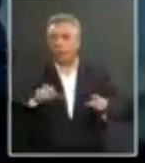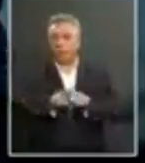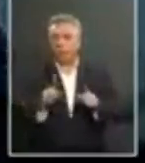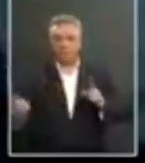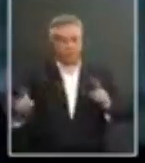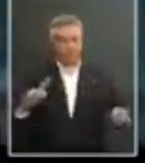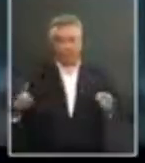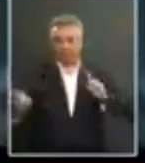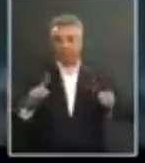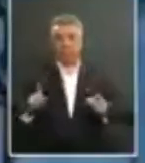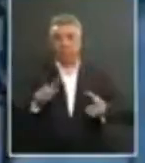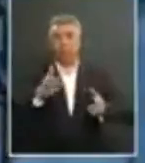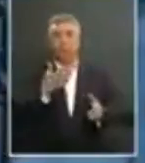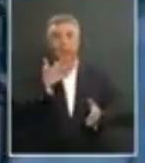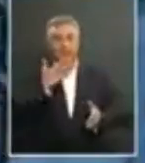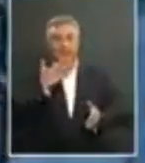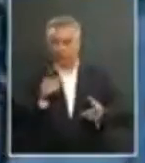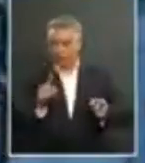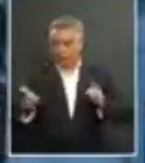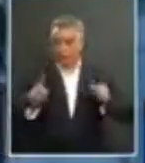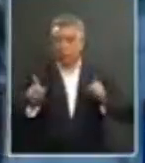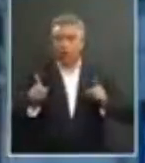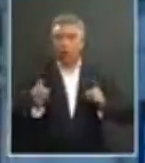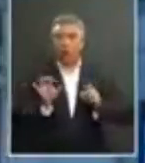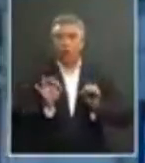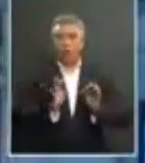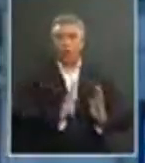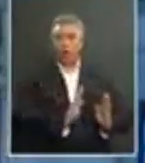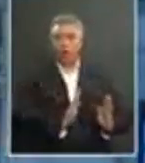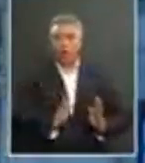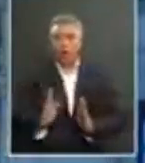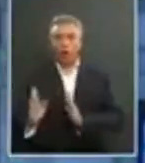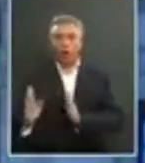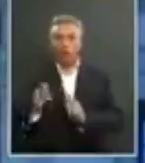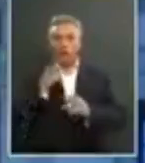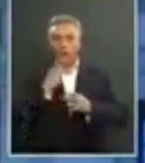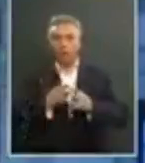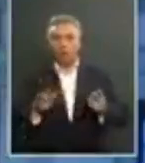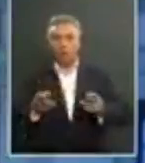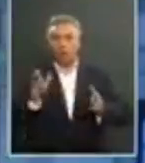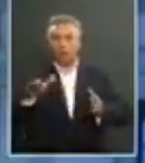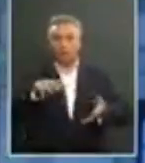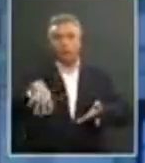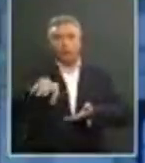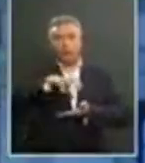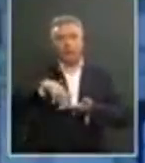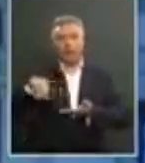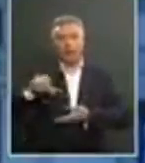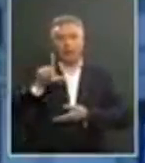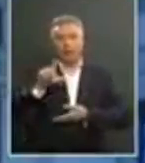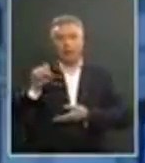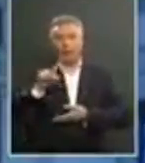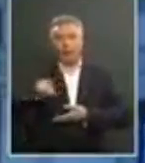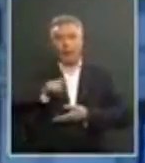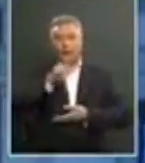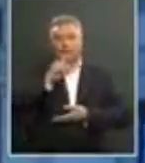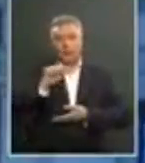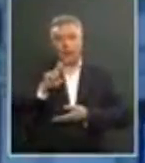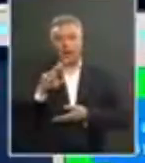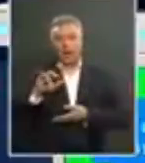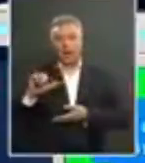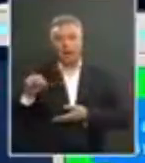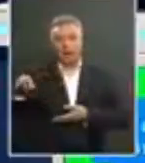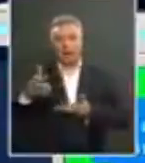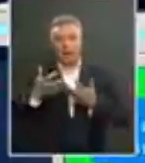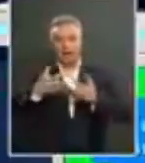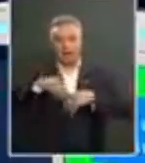tiene que ver con el orden público. ¿Cómo garantizarle, por ejemplo, en el barrio Las Tarrias, a los pequeños y medianos empresarios que son